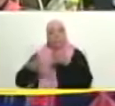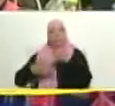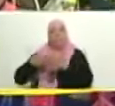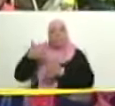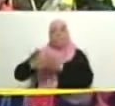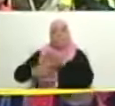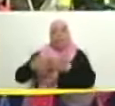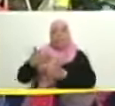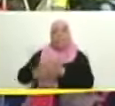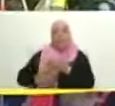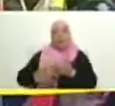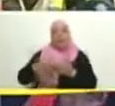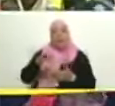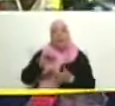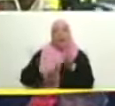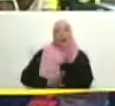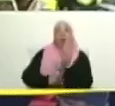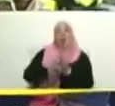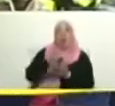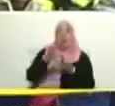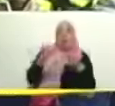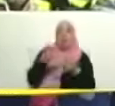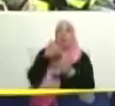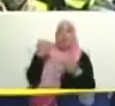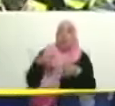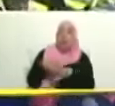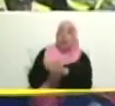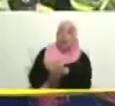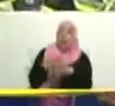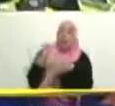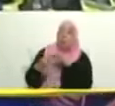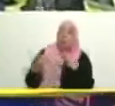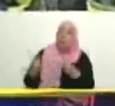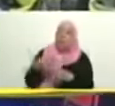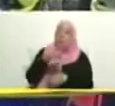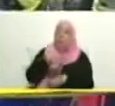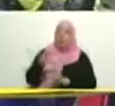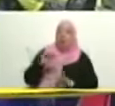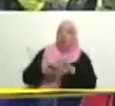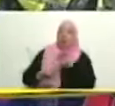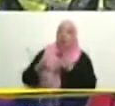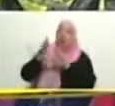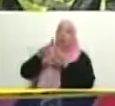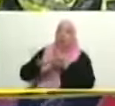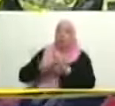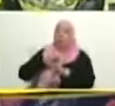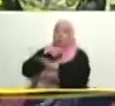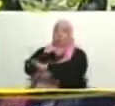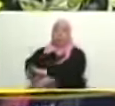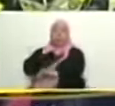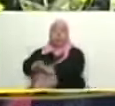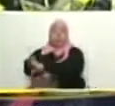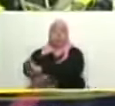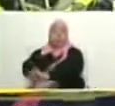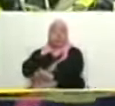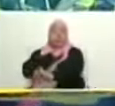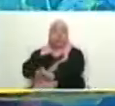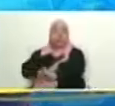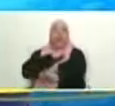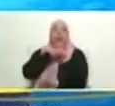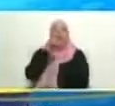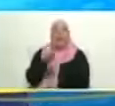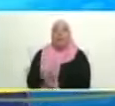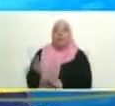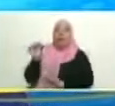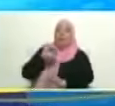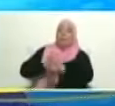vértices avanzando de manera integral para el combate contra los delitos, pero sobre todas las cosas para la prevención integral por